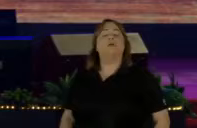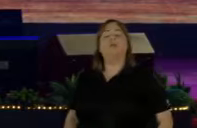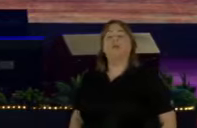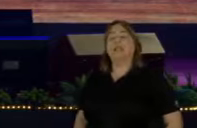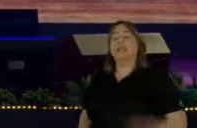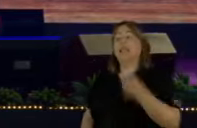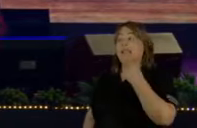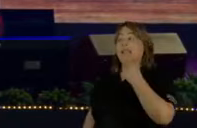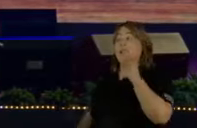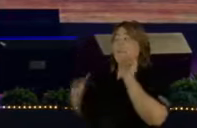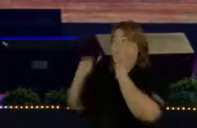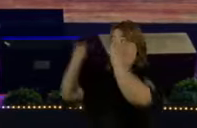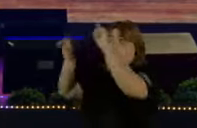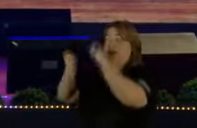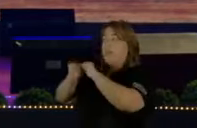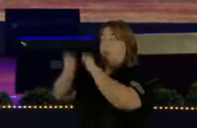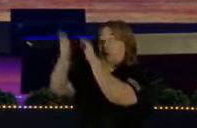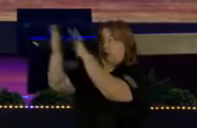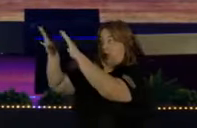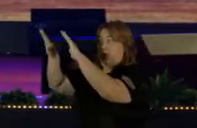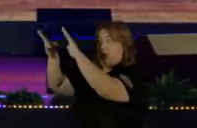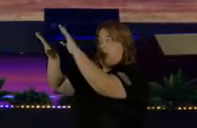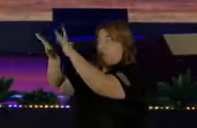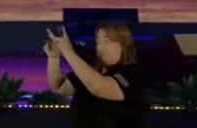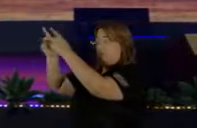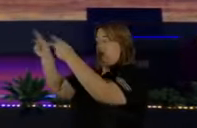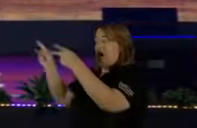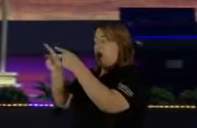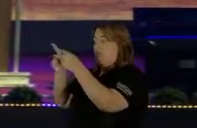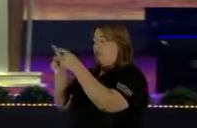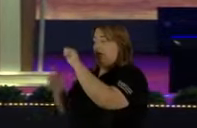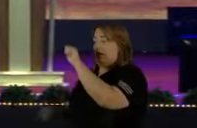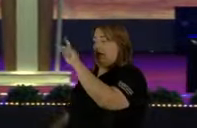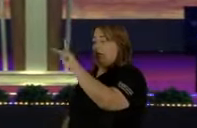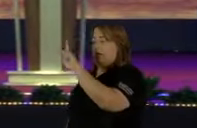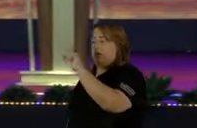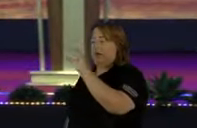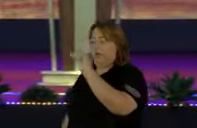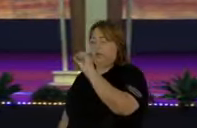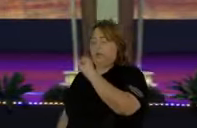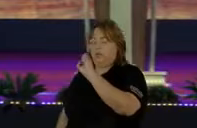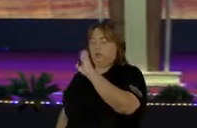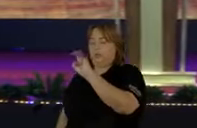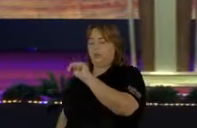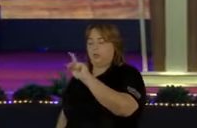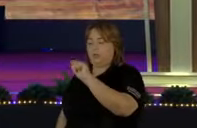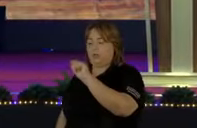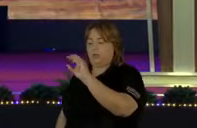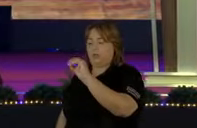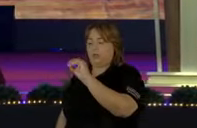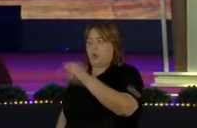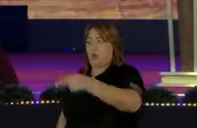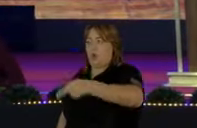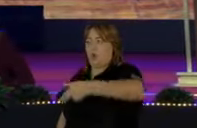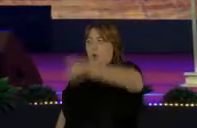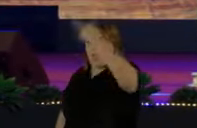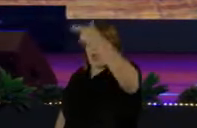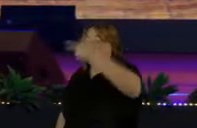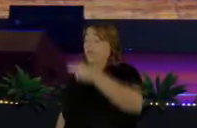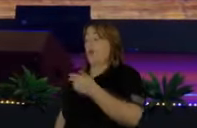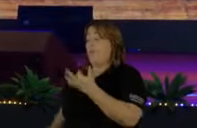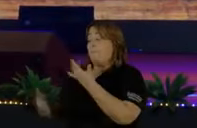dijo, vayan al monte, vayan al aposento alto y oren y esperen instrucciones. ¿Y cuántos quedaron?